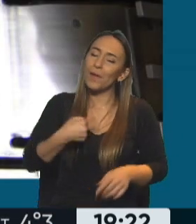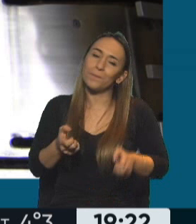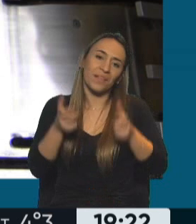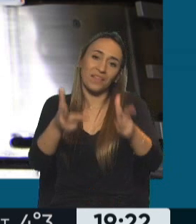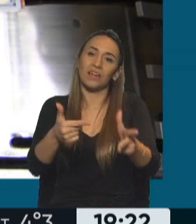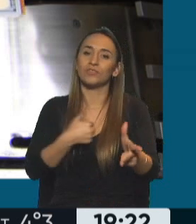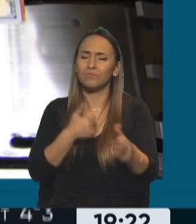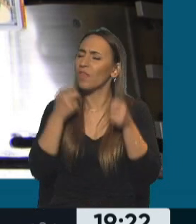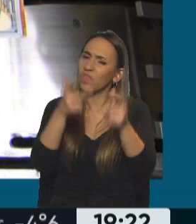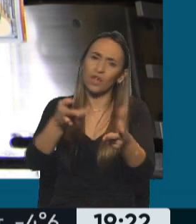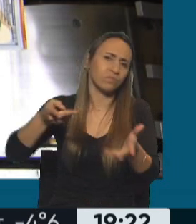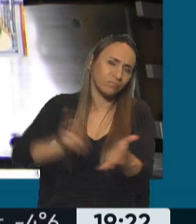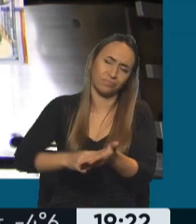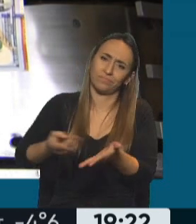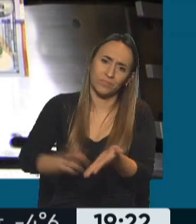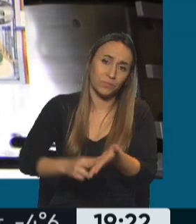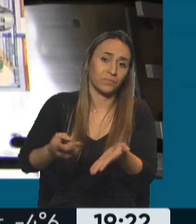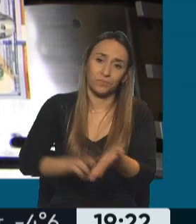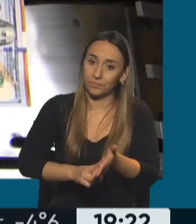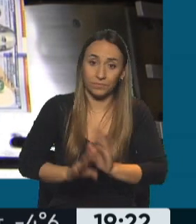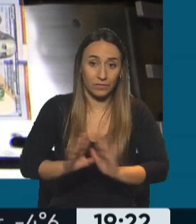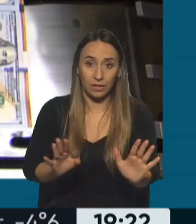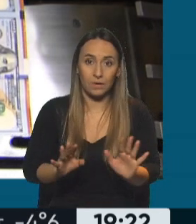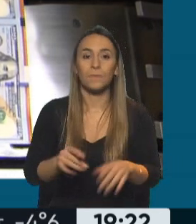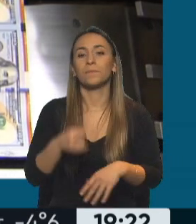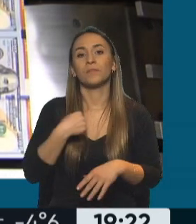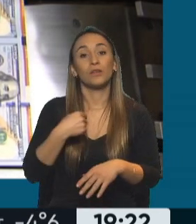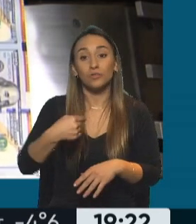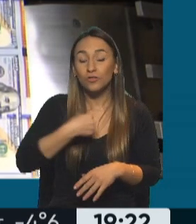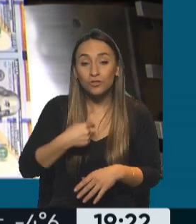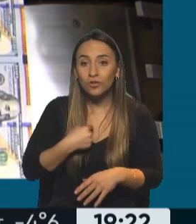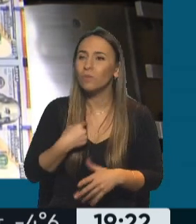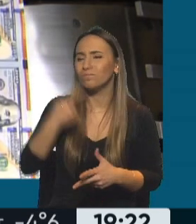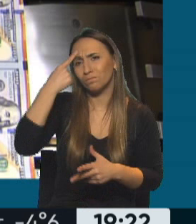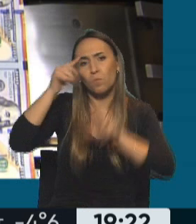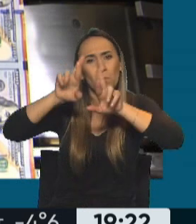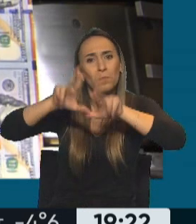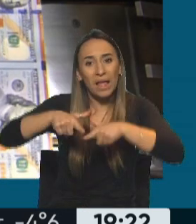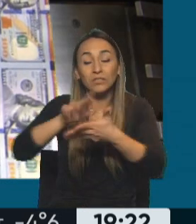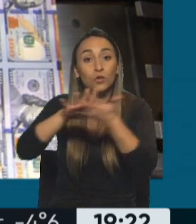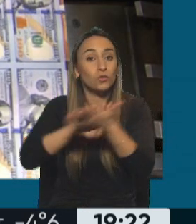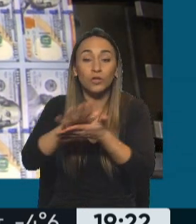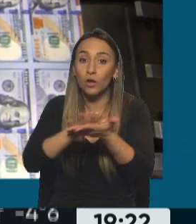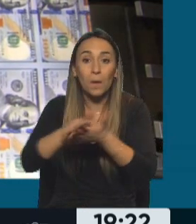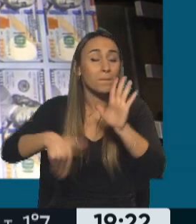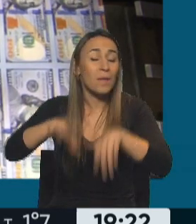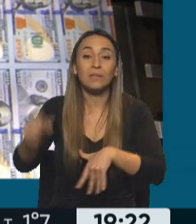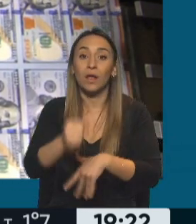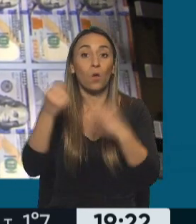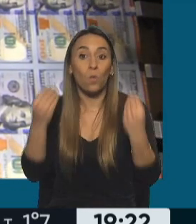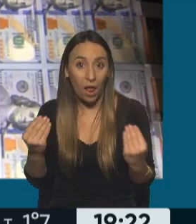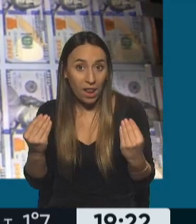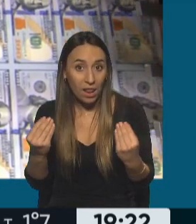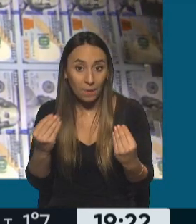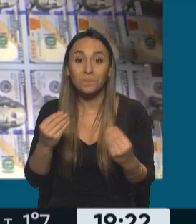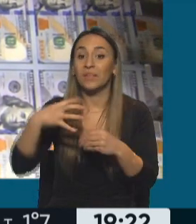de decirlo. Acudí al rescate más importante, que las pymes industriales tengamos memoria